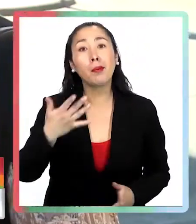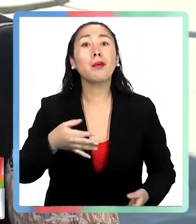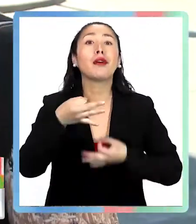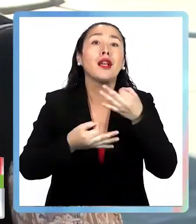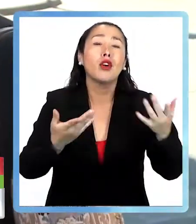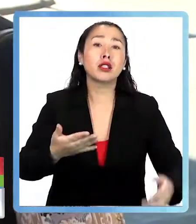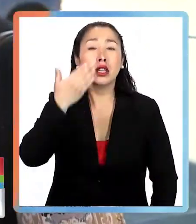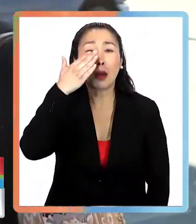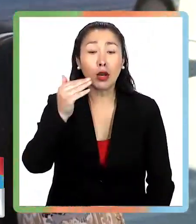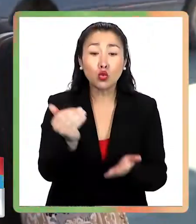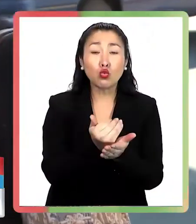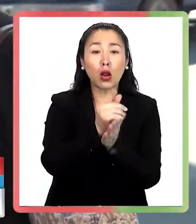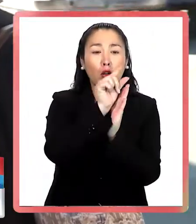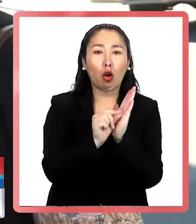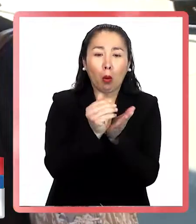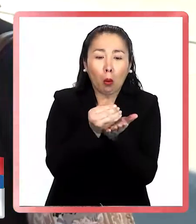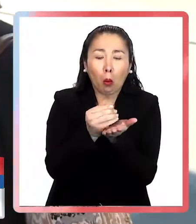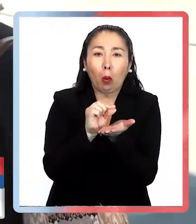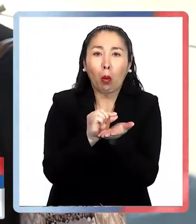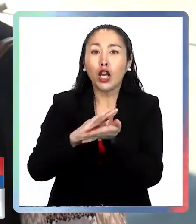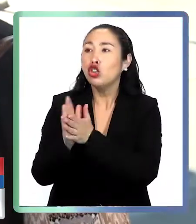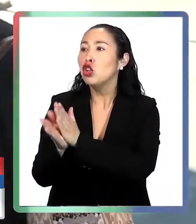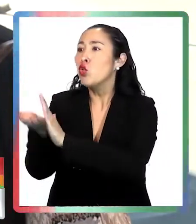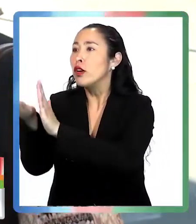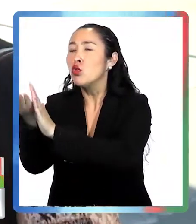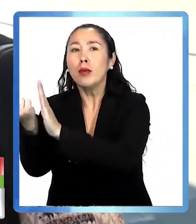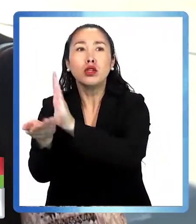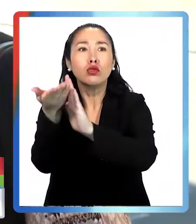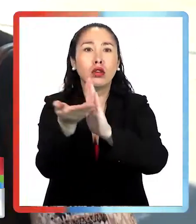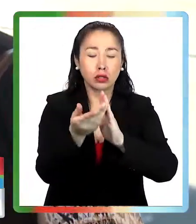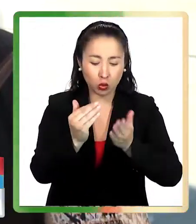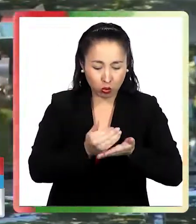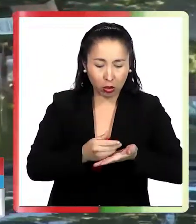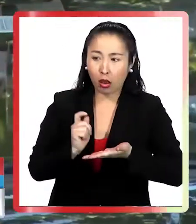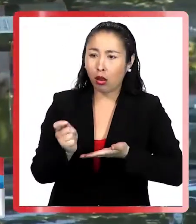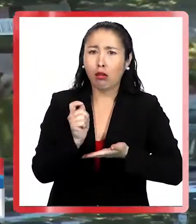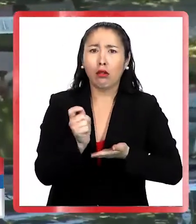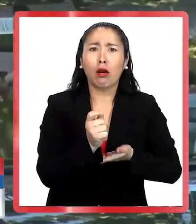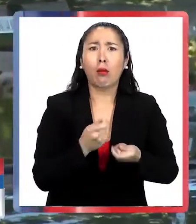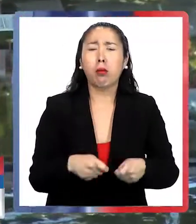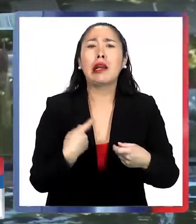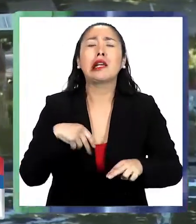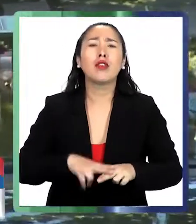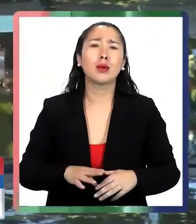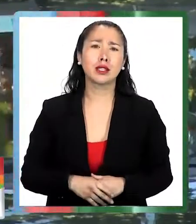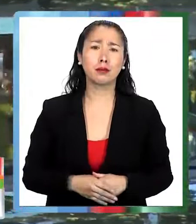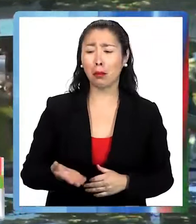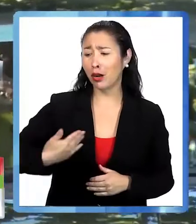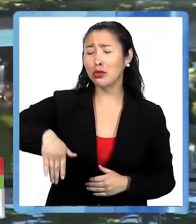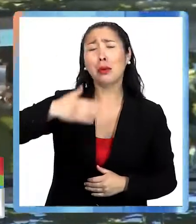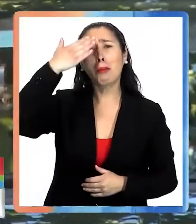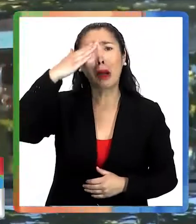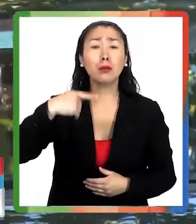diga? Los sueldos bajos y suben todas las cosas, ya no hay qué hacer. Malo está para nosotros mismos, y